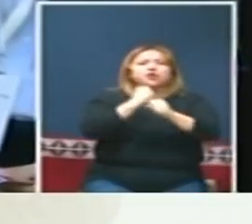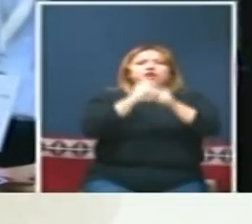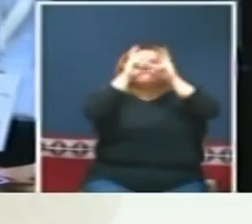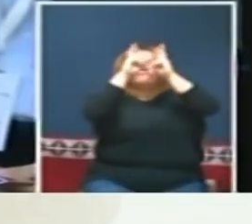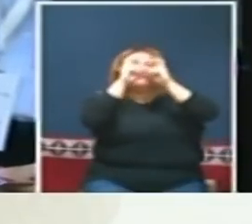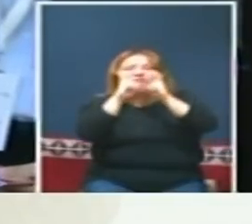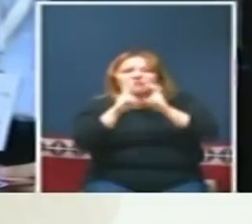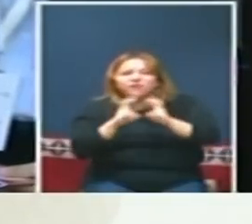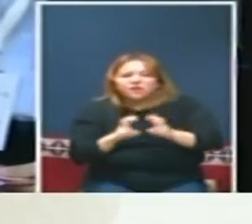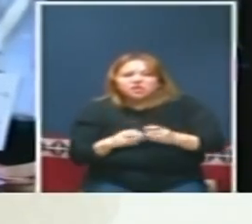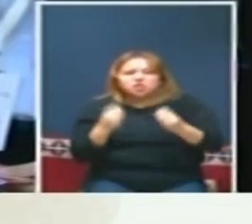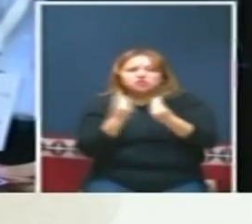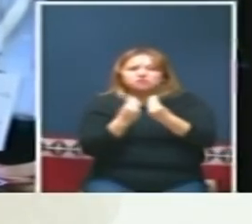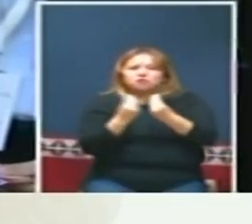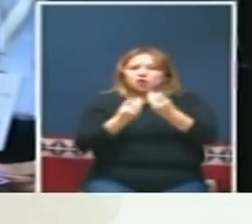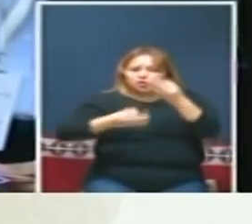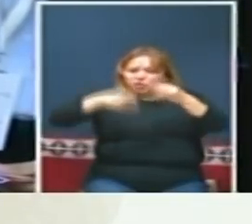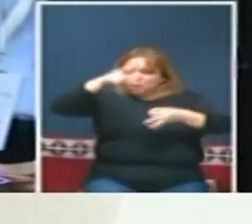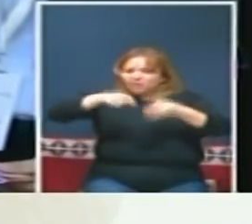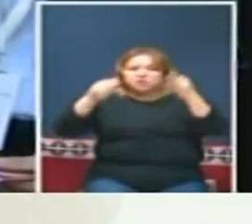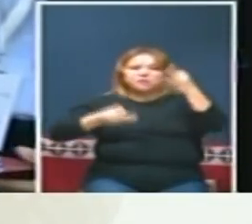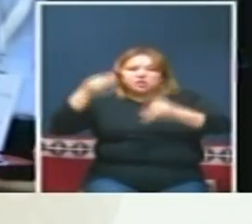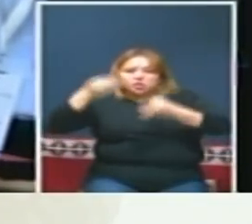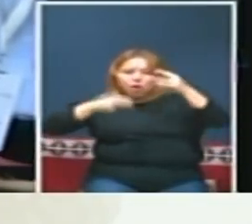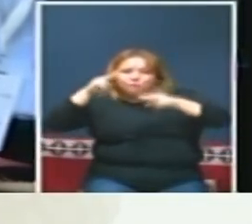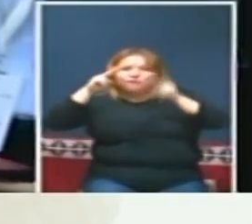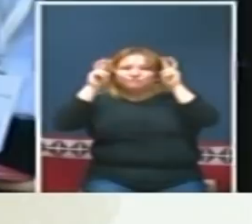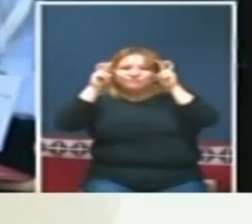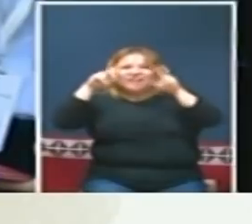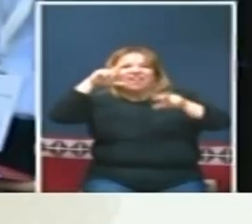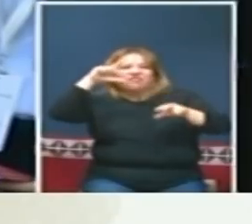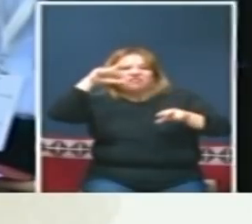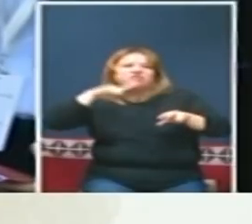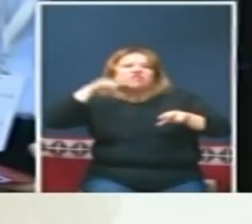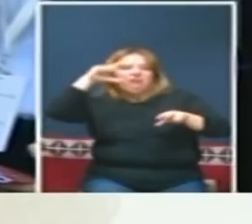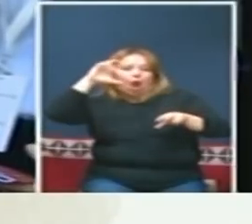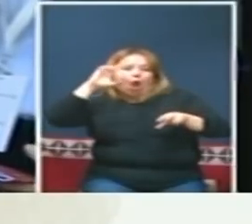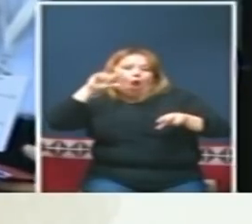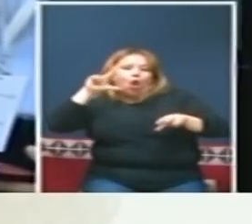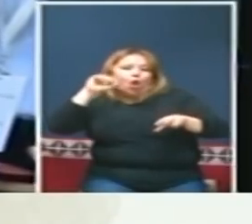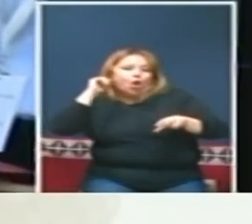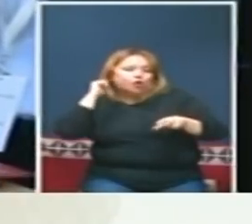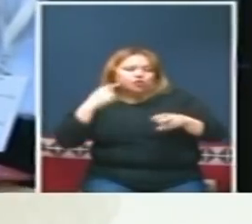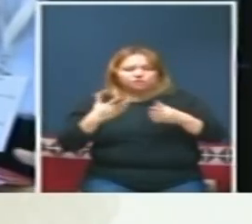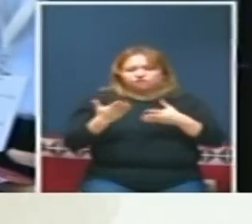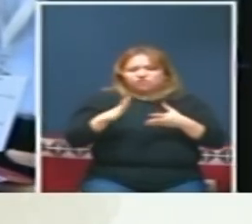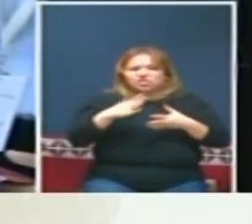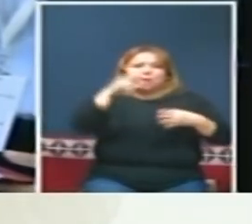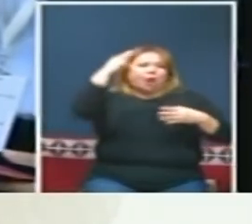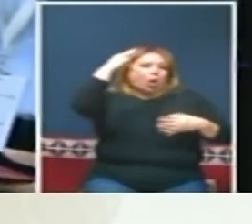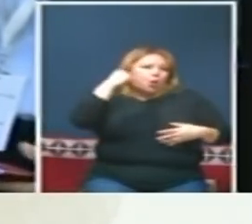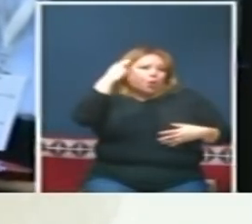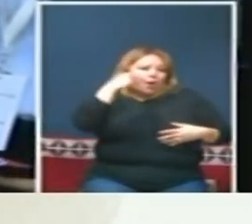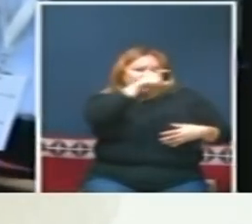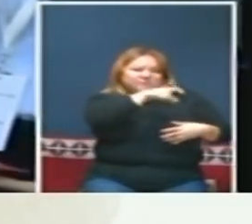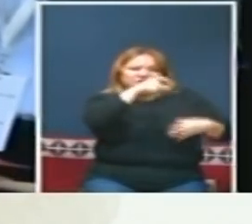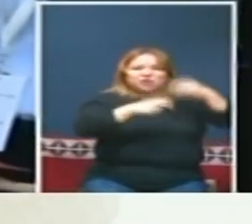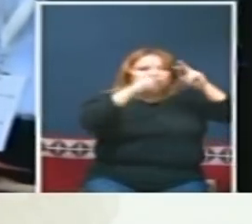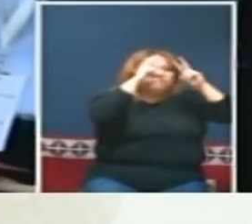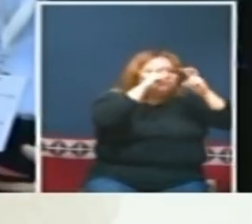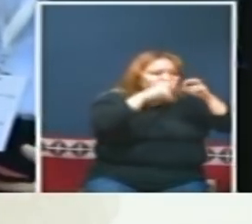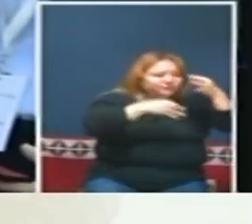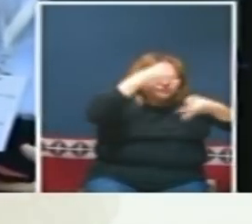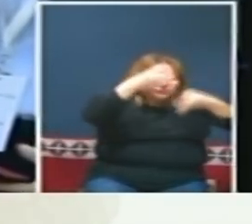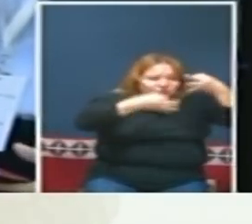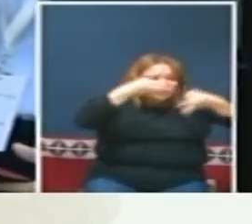investigación. Hay un grupo especializado de teólogos, que es la última comisión, formada por 9 especialistas, que son los que